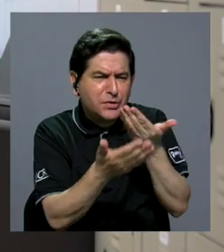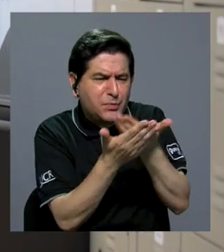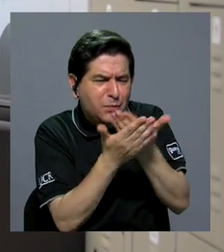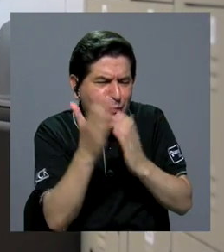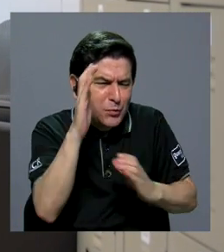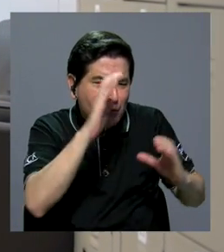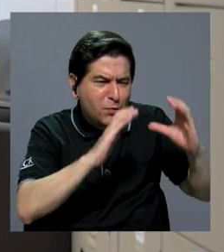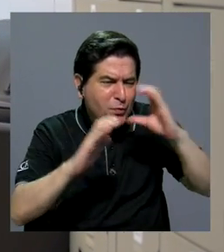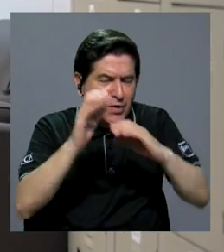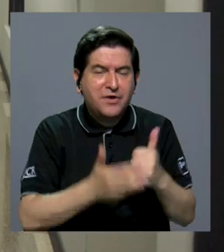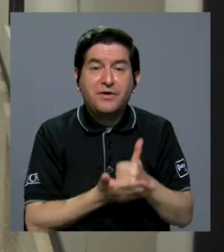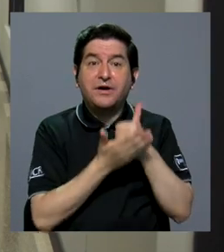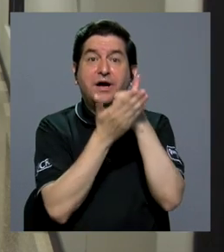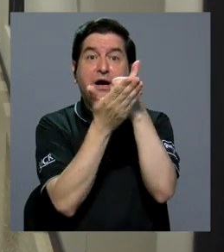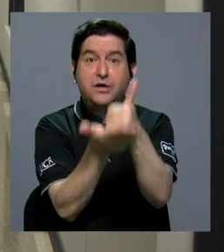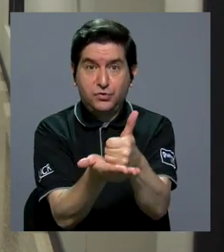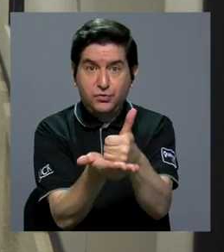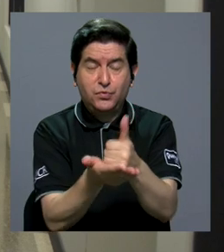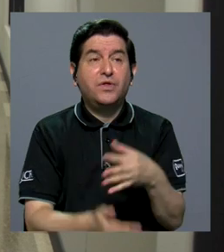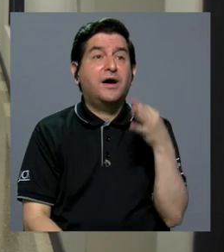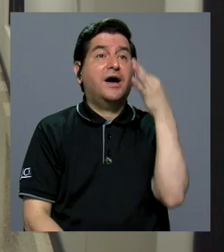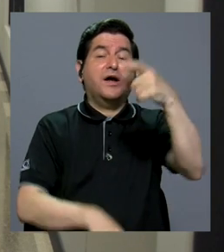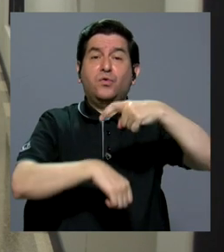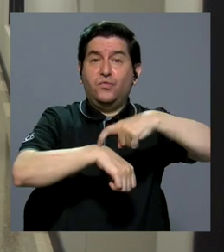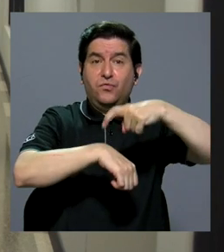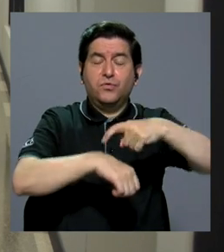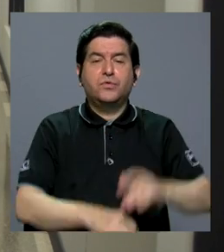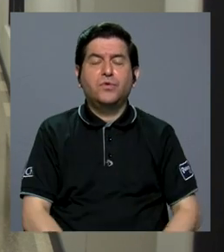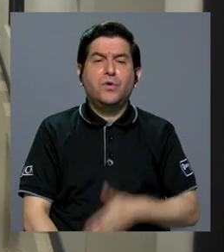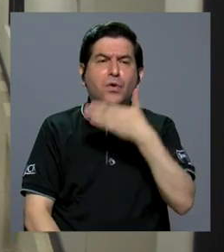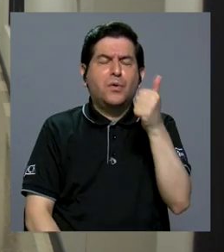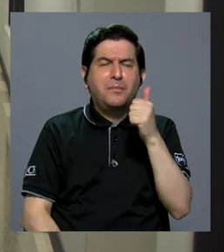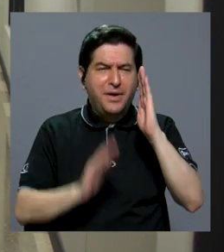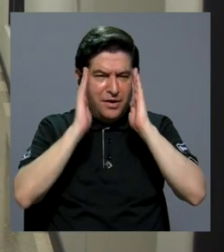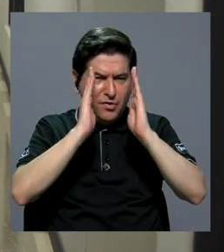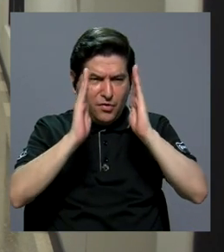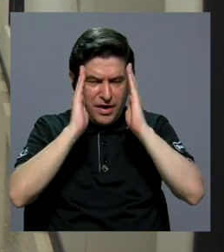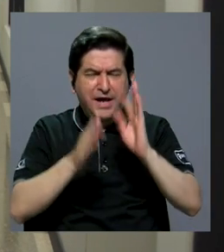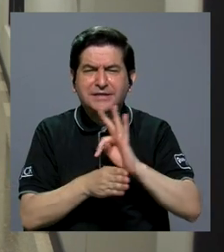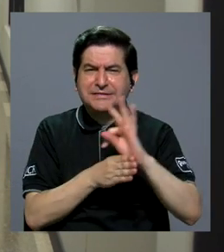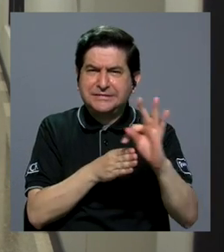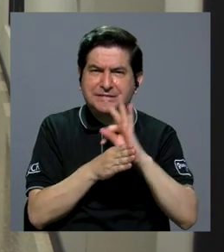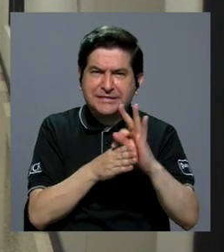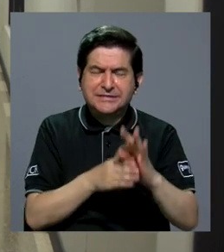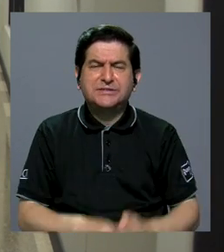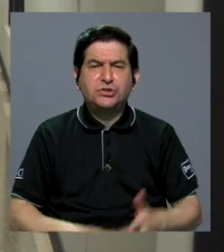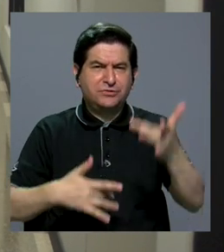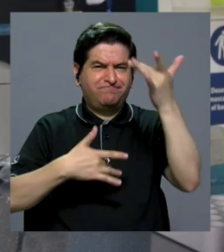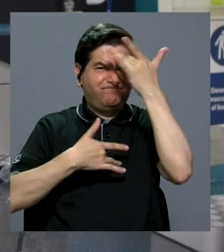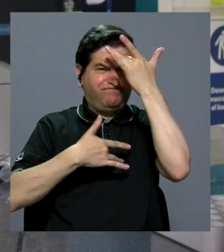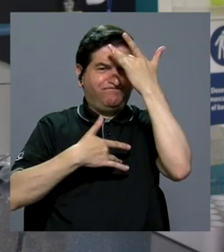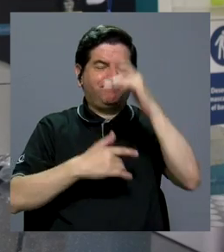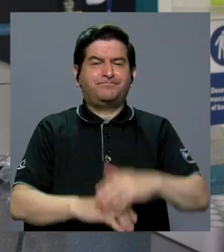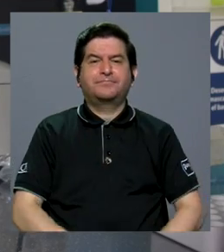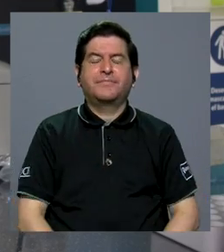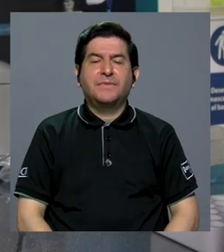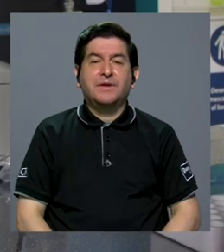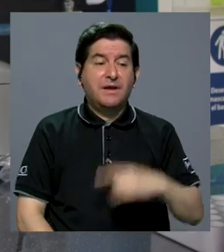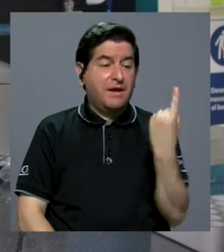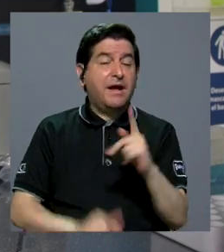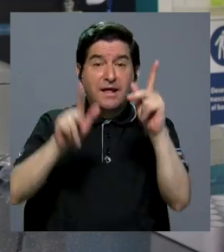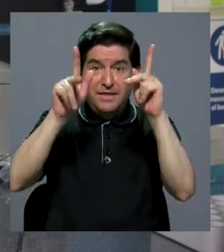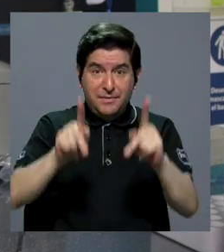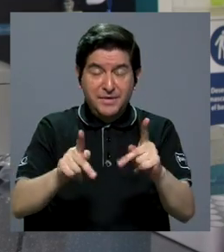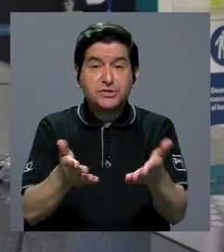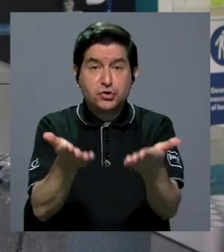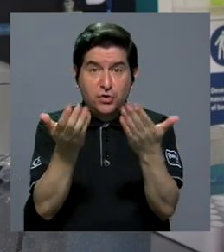evidencia científica que contribuya, en un futuro, a mejorar los abordajes terapéuticos de esta enfermedad. Cada